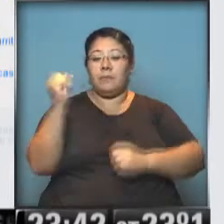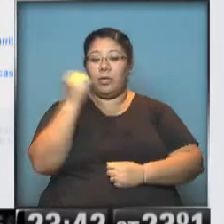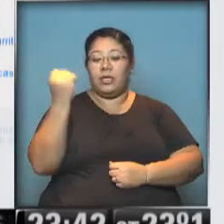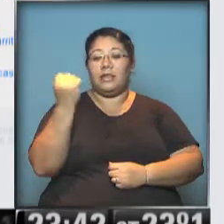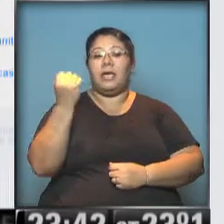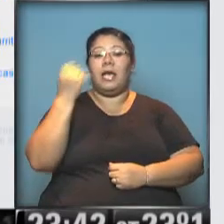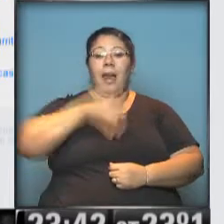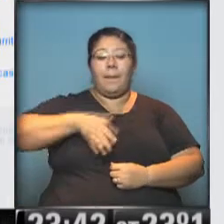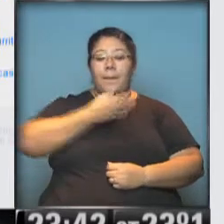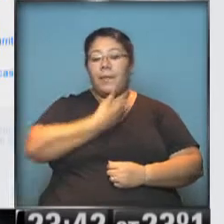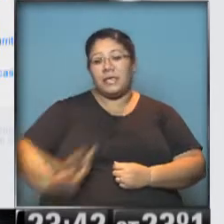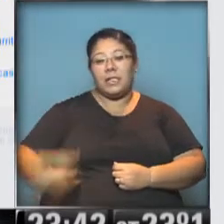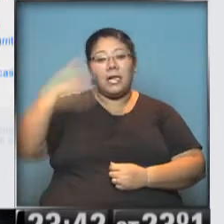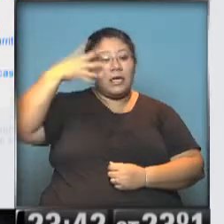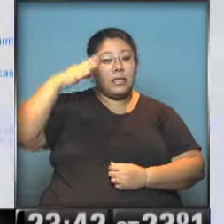Facebook.